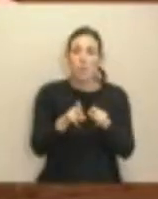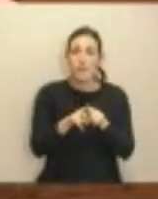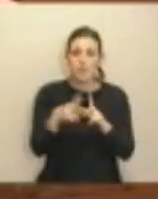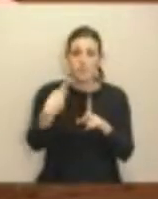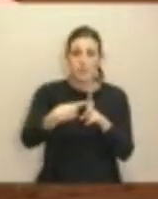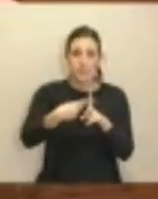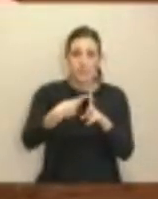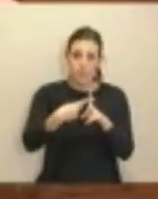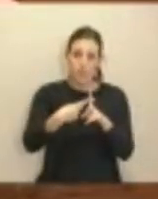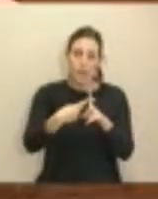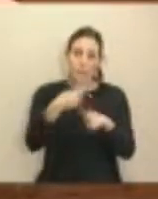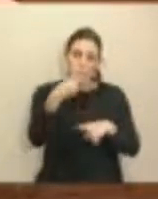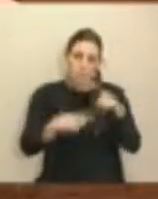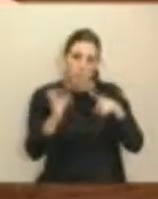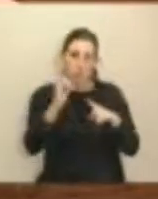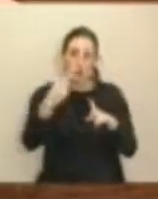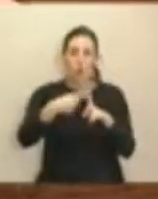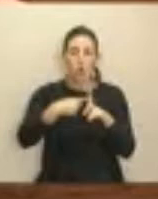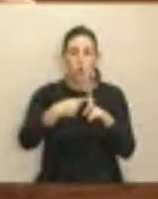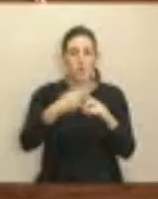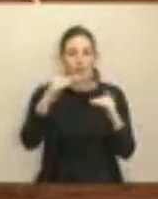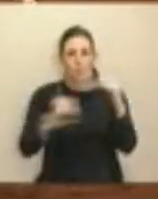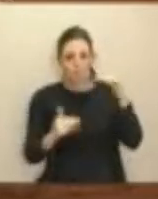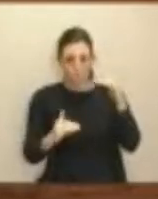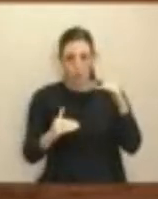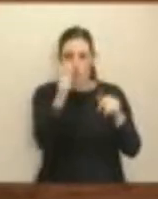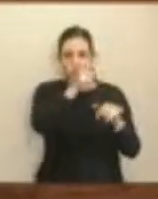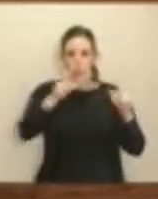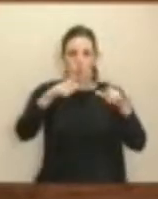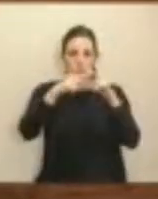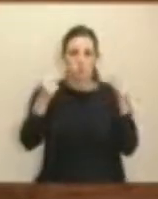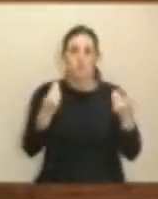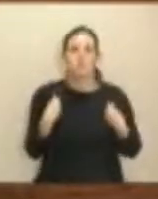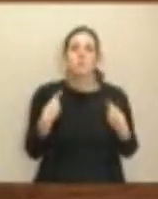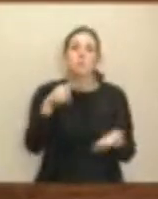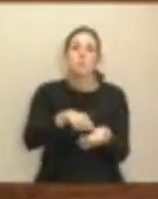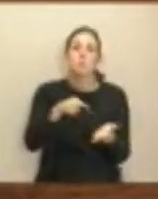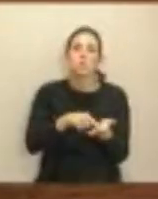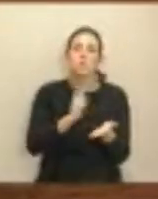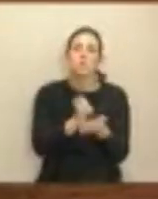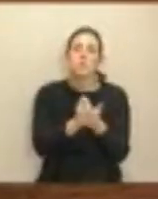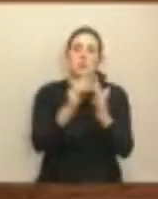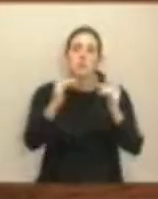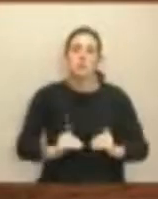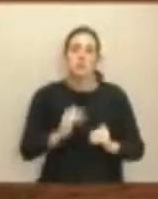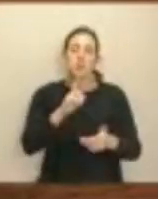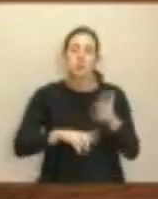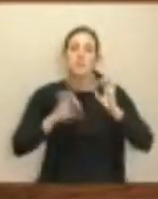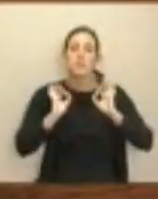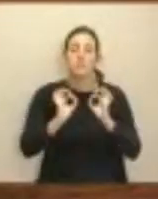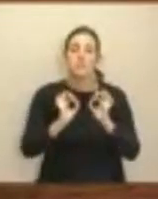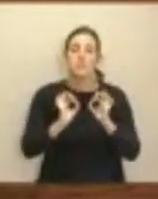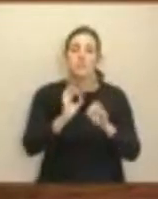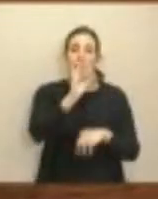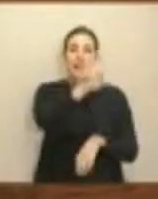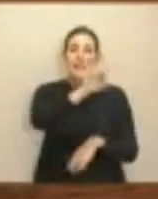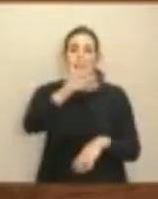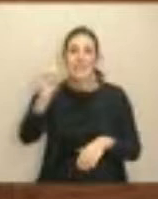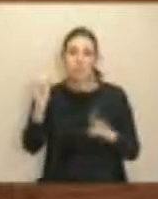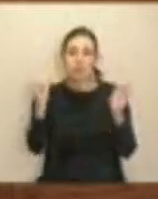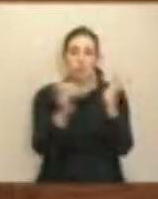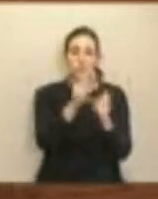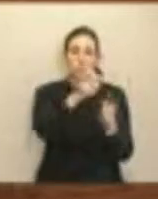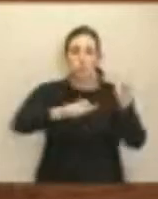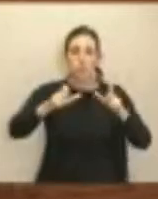medias asturianas paguen menos impuestos. Y más concretamente, que más de 500.000